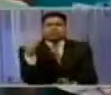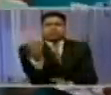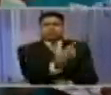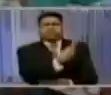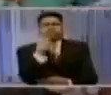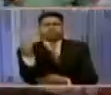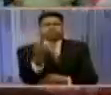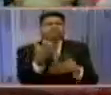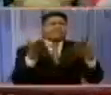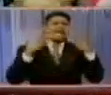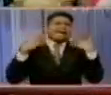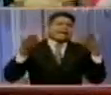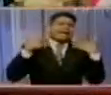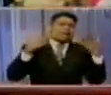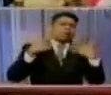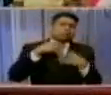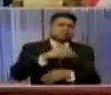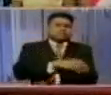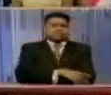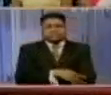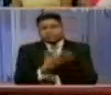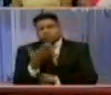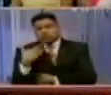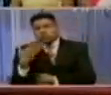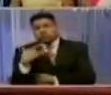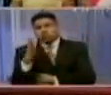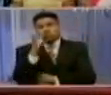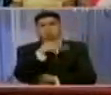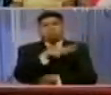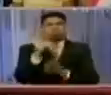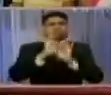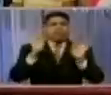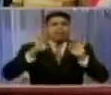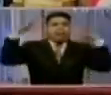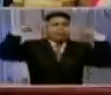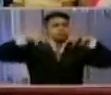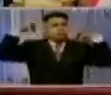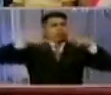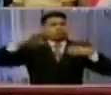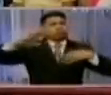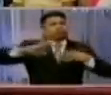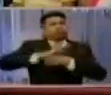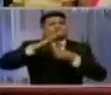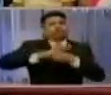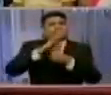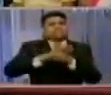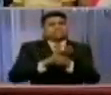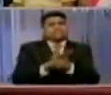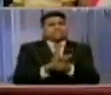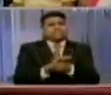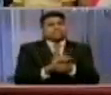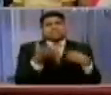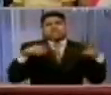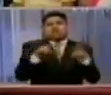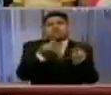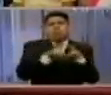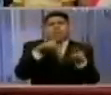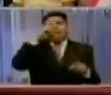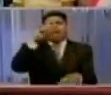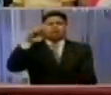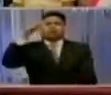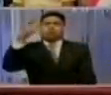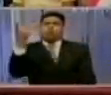que aunque no ha llovido lo suficiente en comparación con otros años,